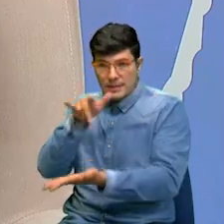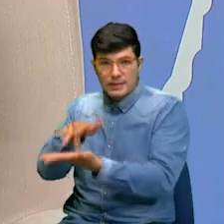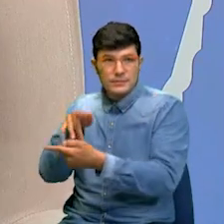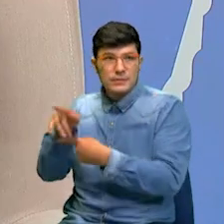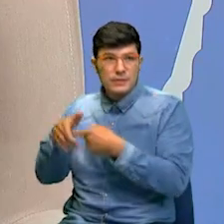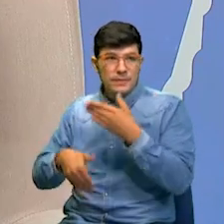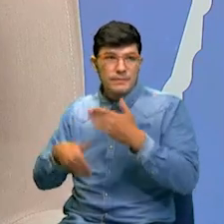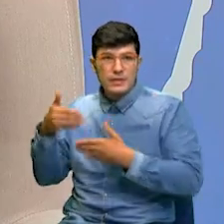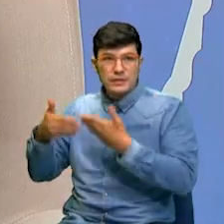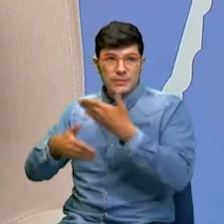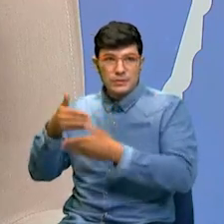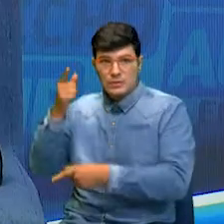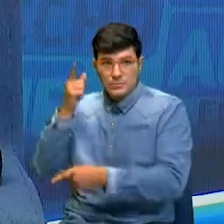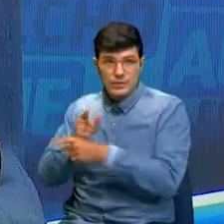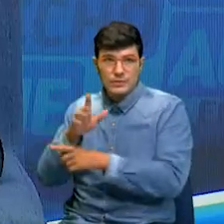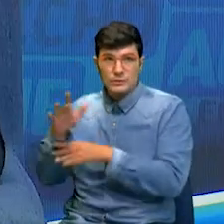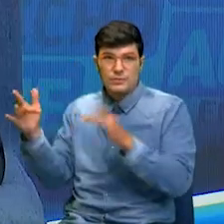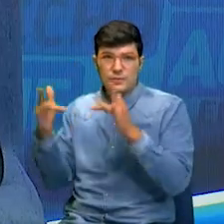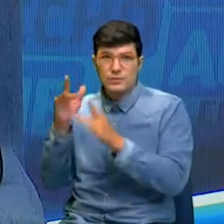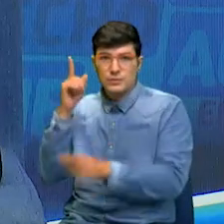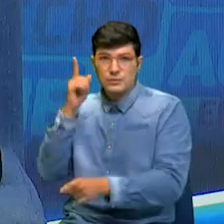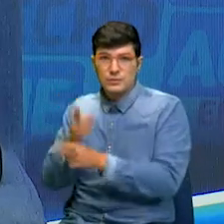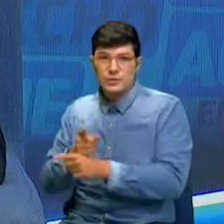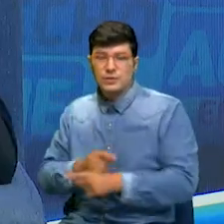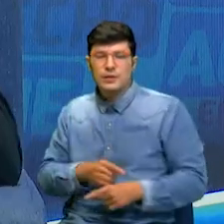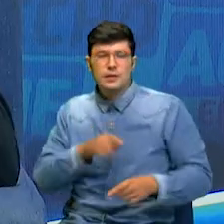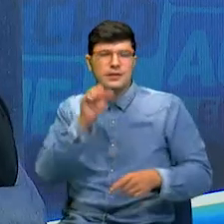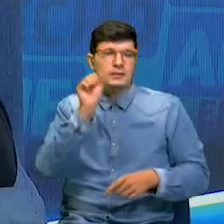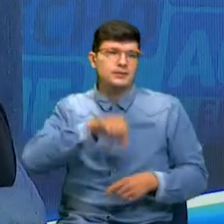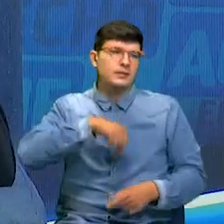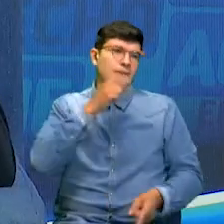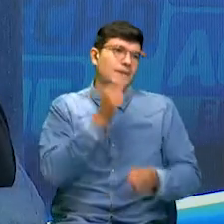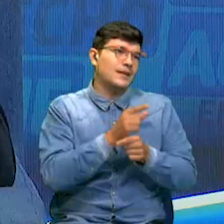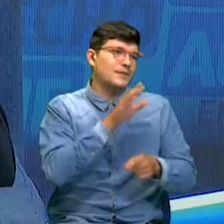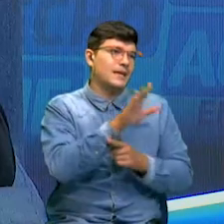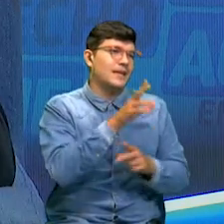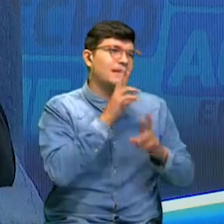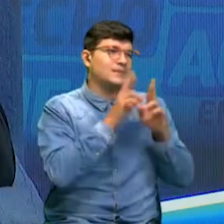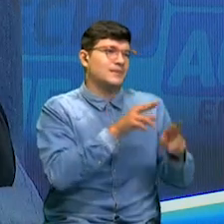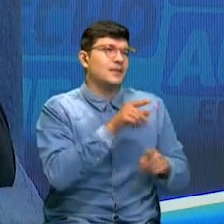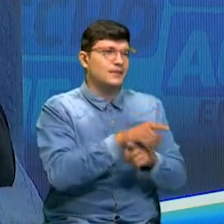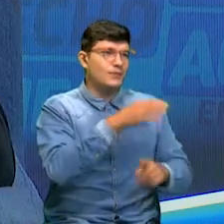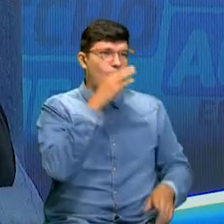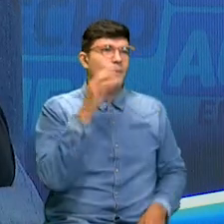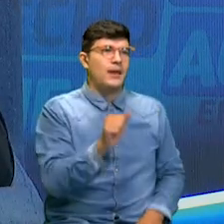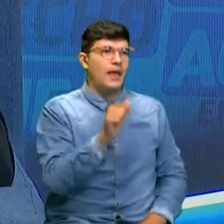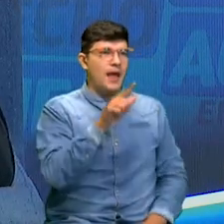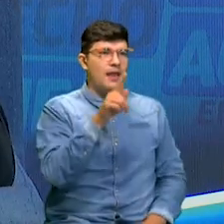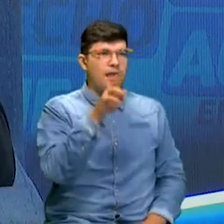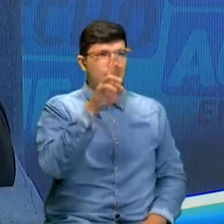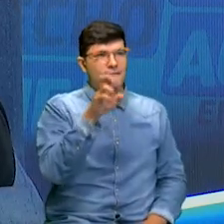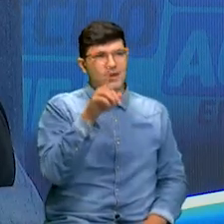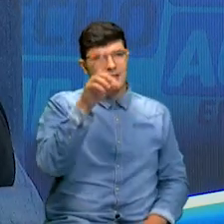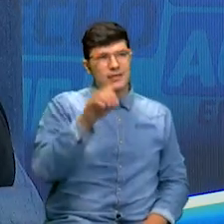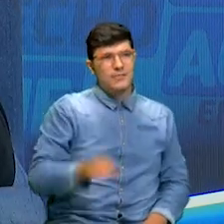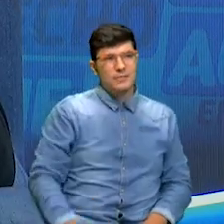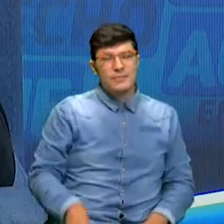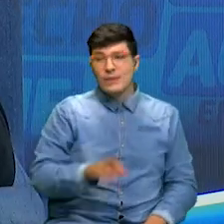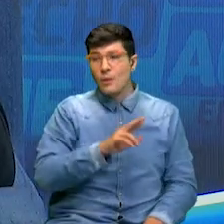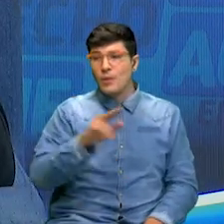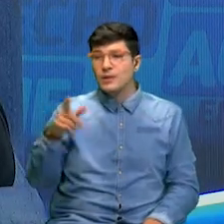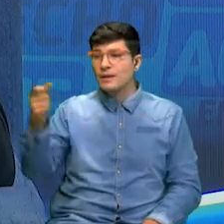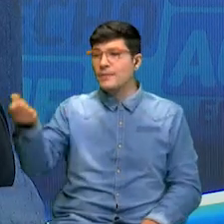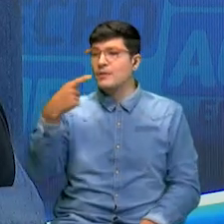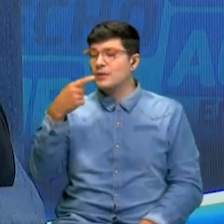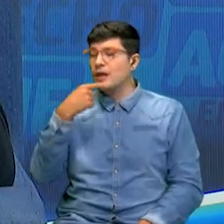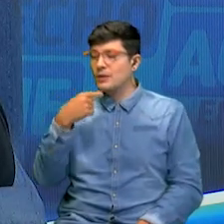correspondiente proceso. Bueno, muy bien. Entonces ahí está la respuesta para el señor Alfredo. Tenemos otra inquietud, nos dicen lo siguiente.